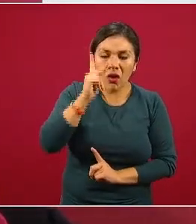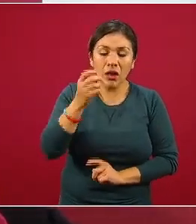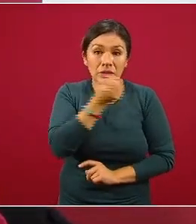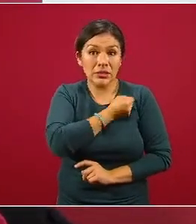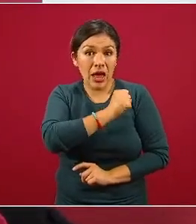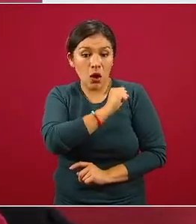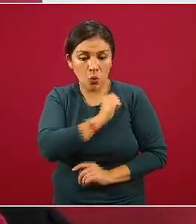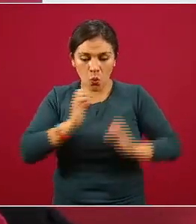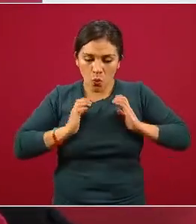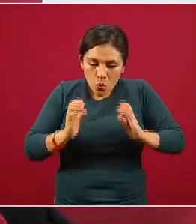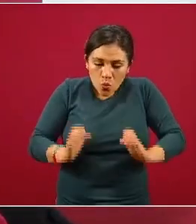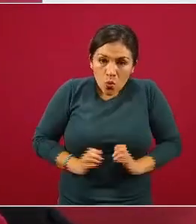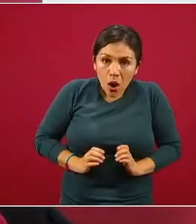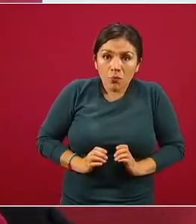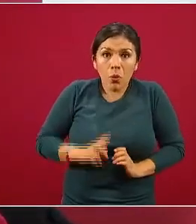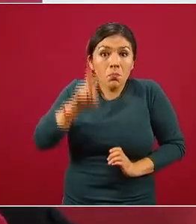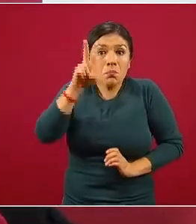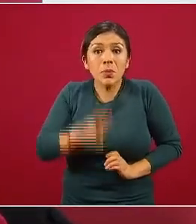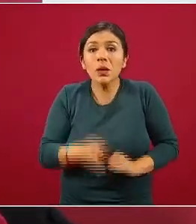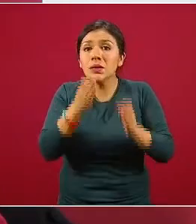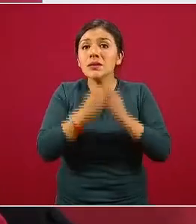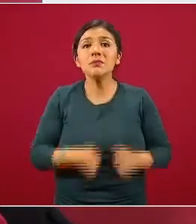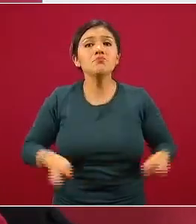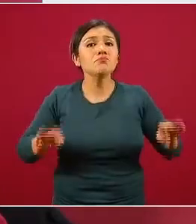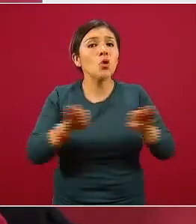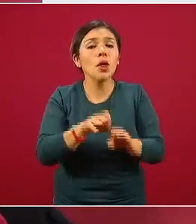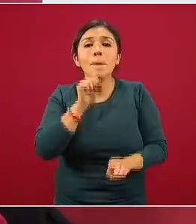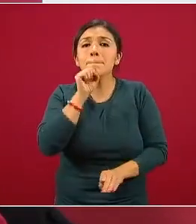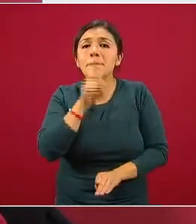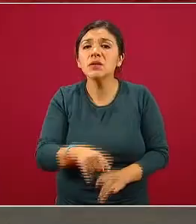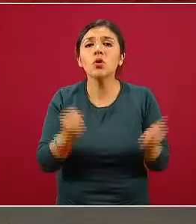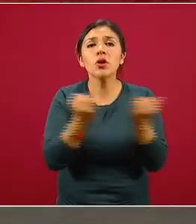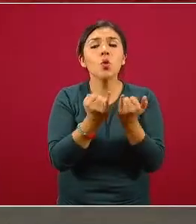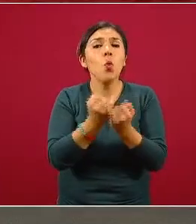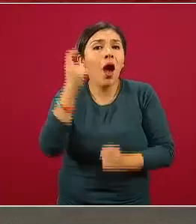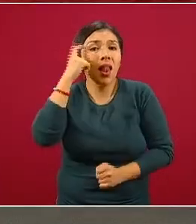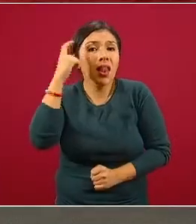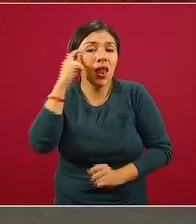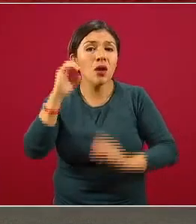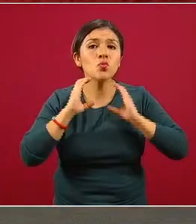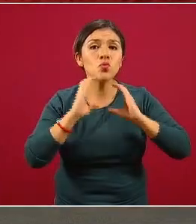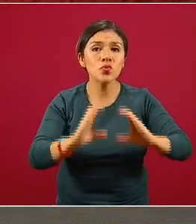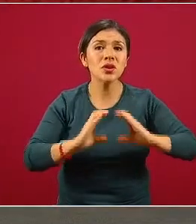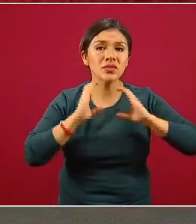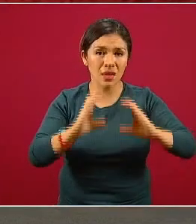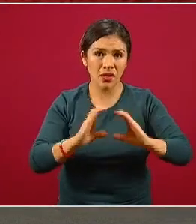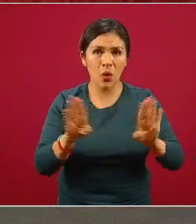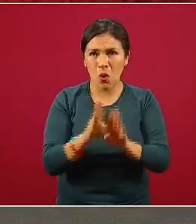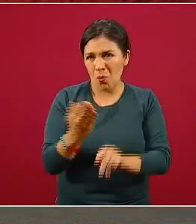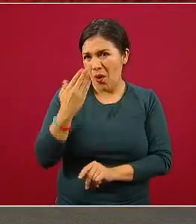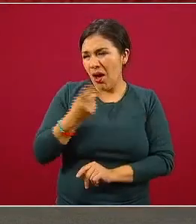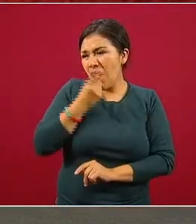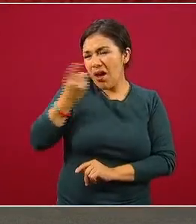salud física es tan importante como mantener la salud mental. Y como nos decía la doctora Rodríguez